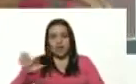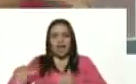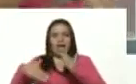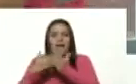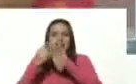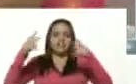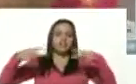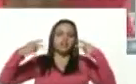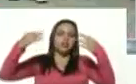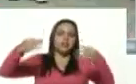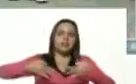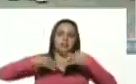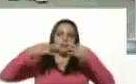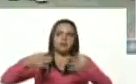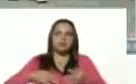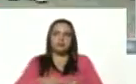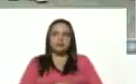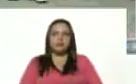siempre!